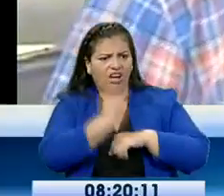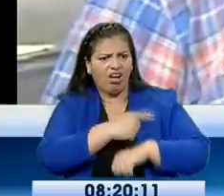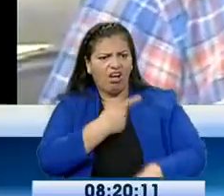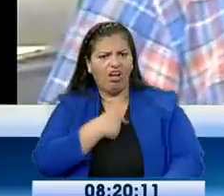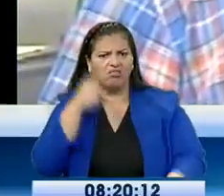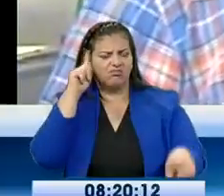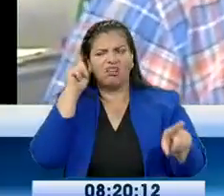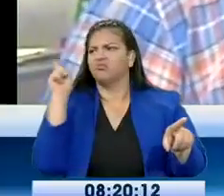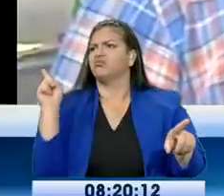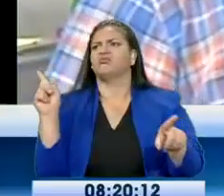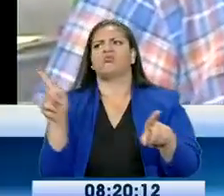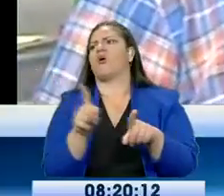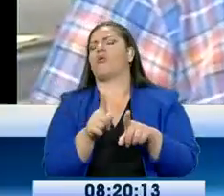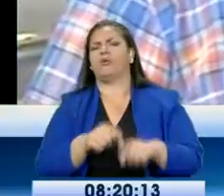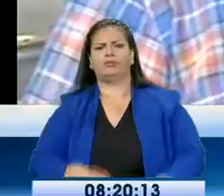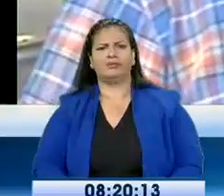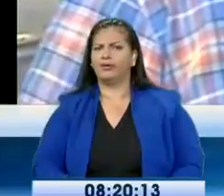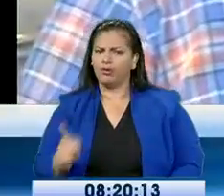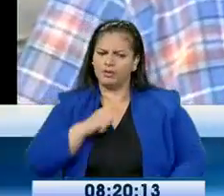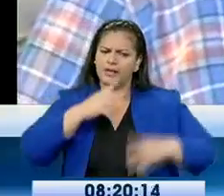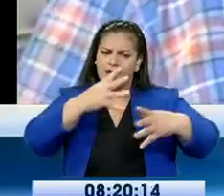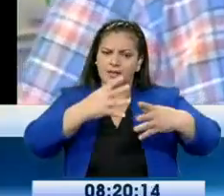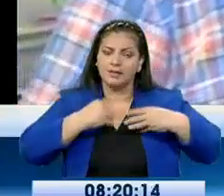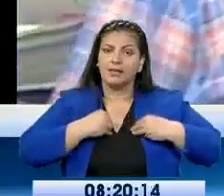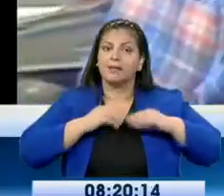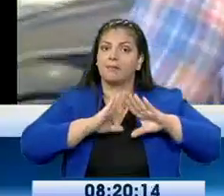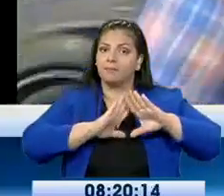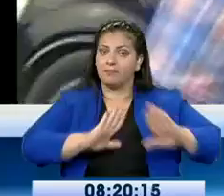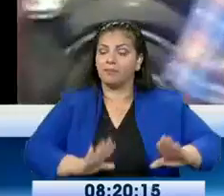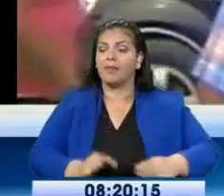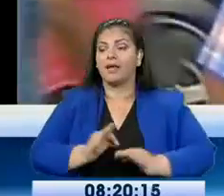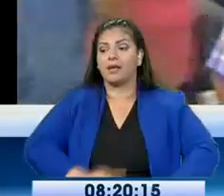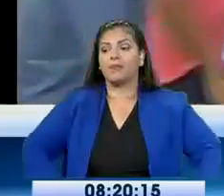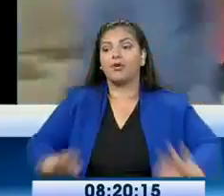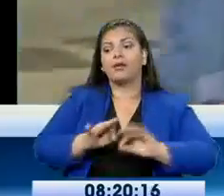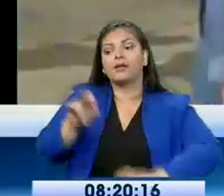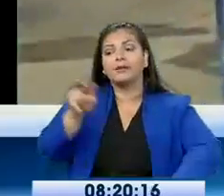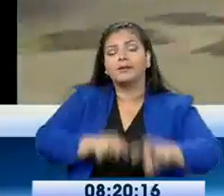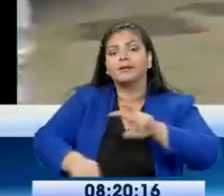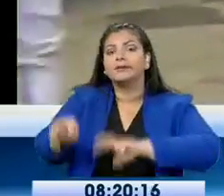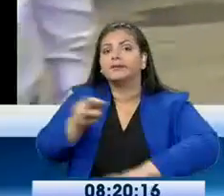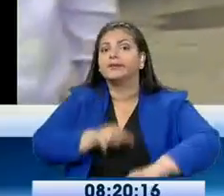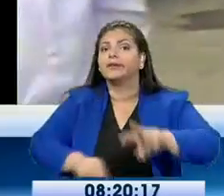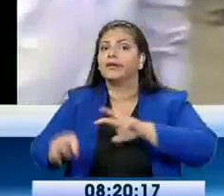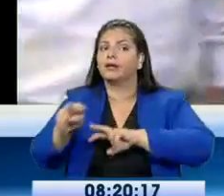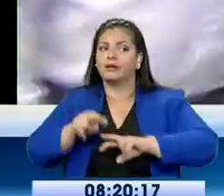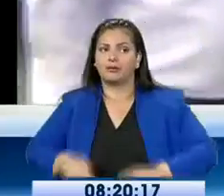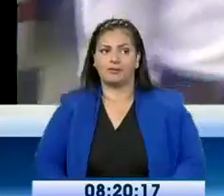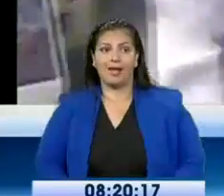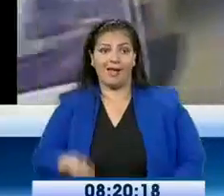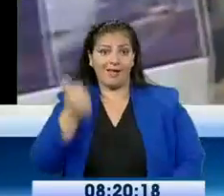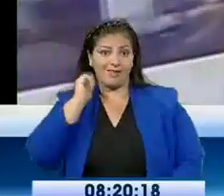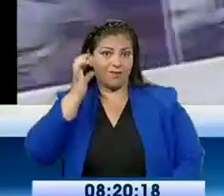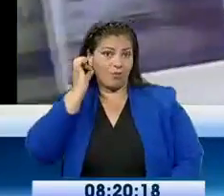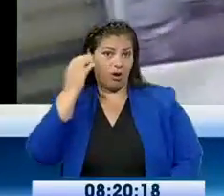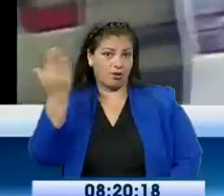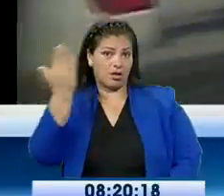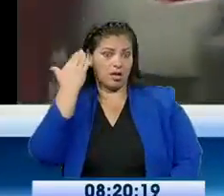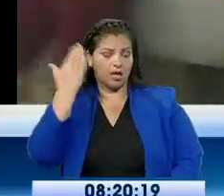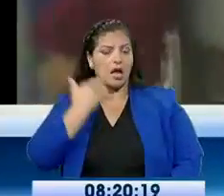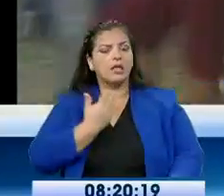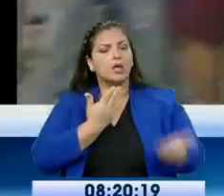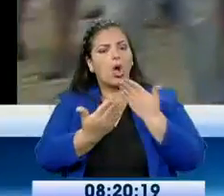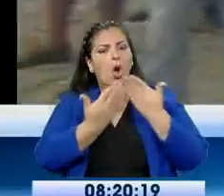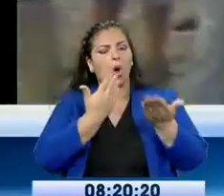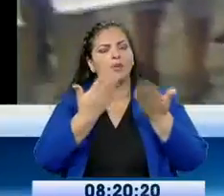el momento según un análisis breve porque como una conversación una conversación unida ayer con la señora alcaldesa le dijimos